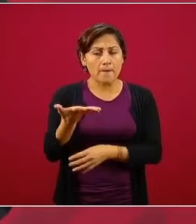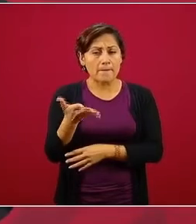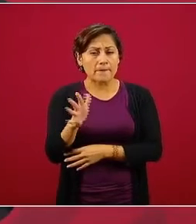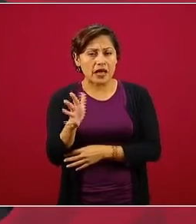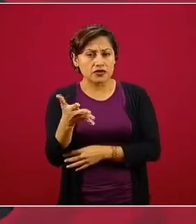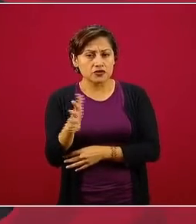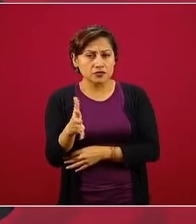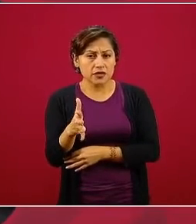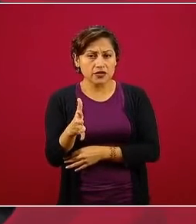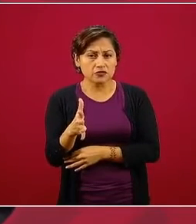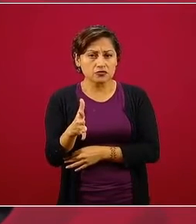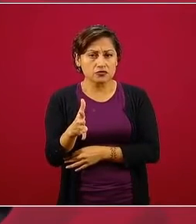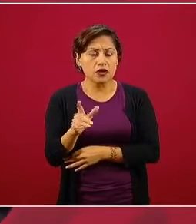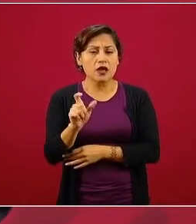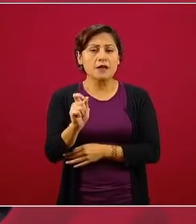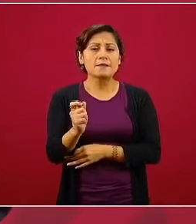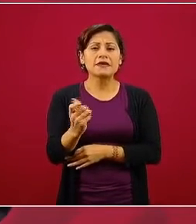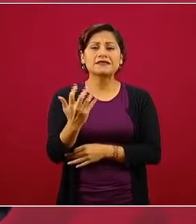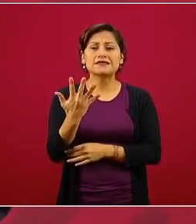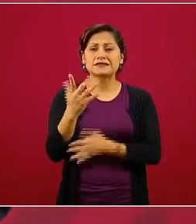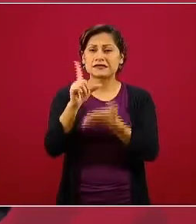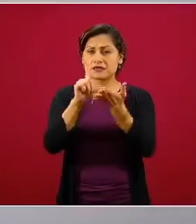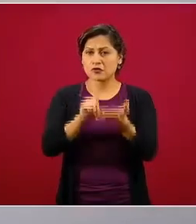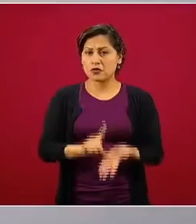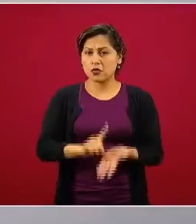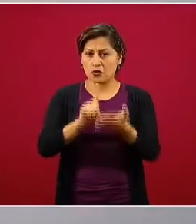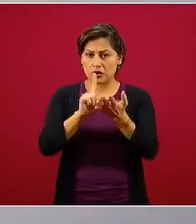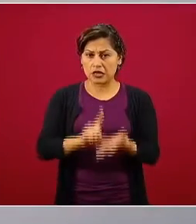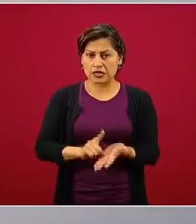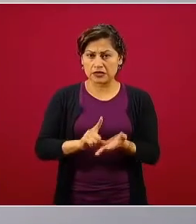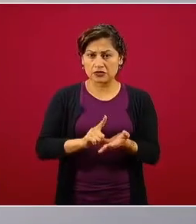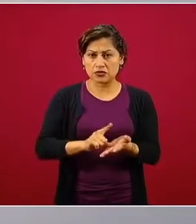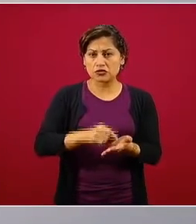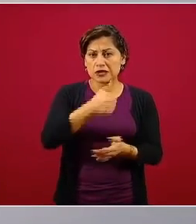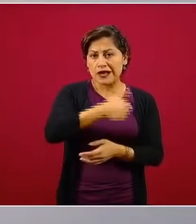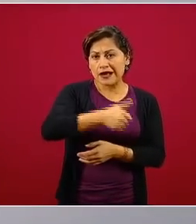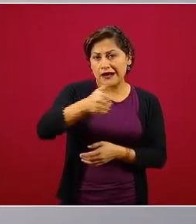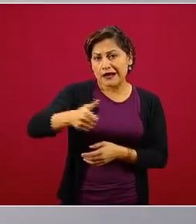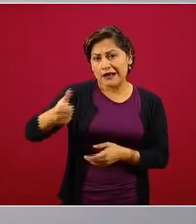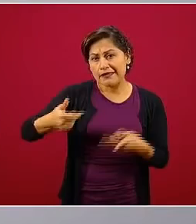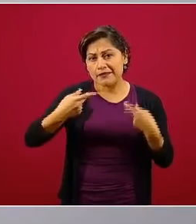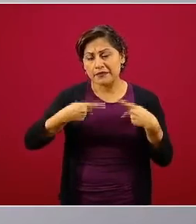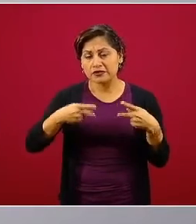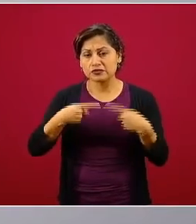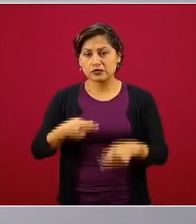25 litros por persona.